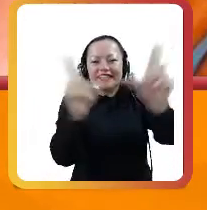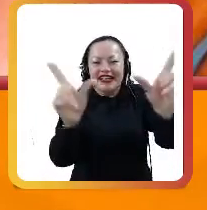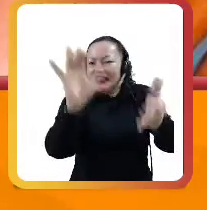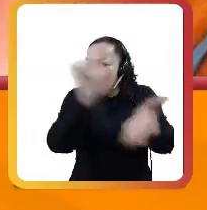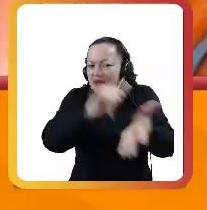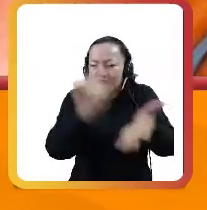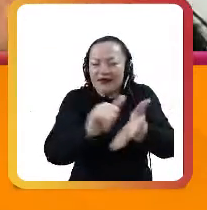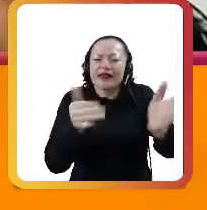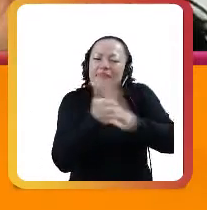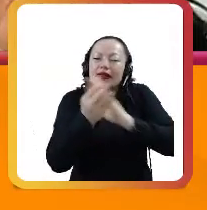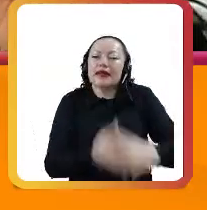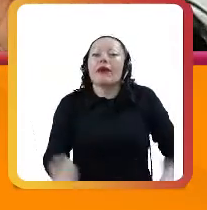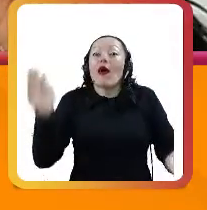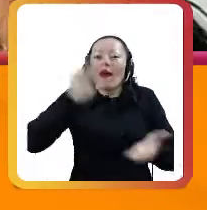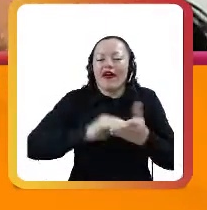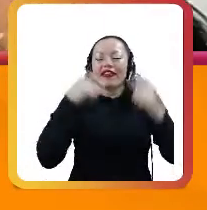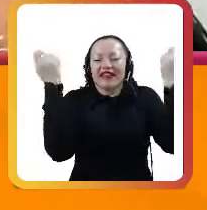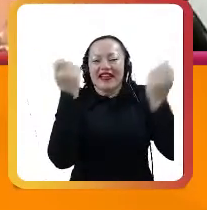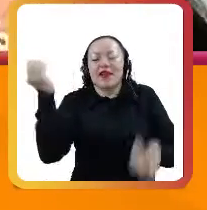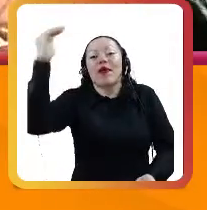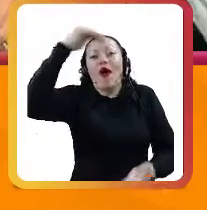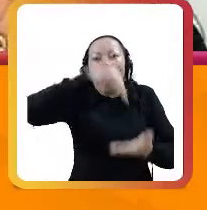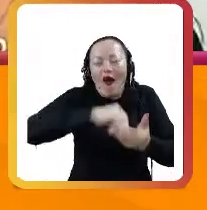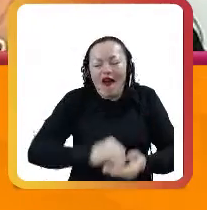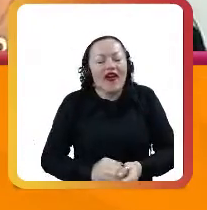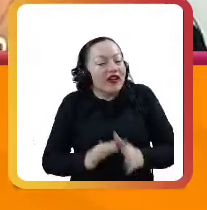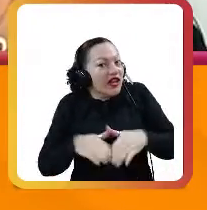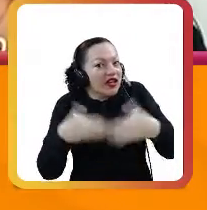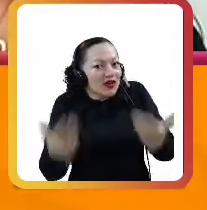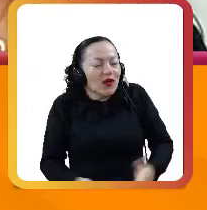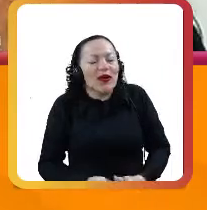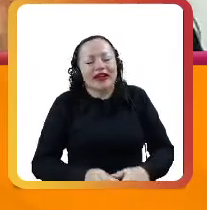no lo coja. Y ya regresamos con más de nuestro magazine.